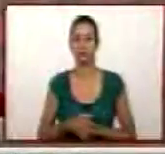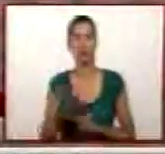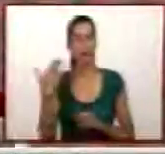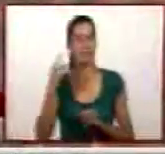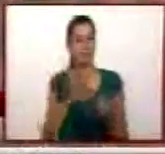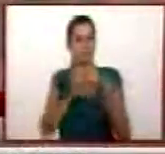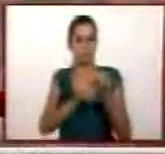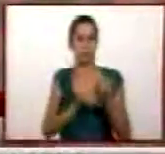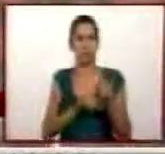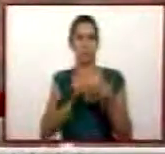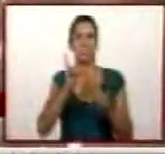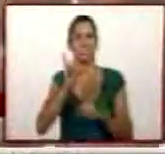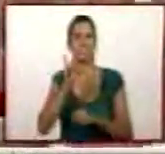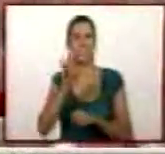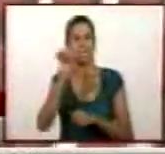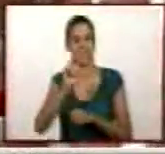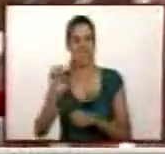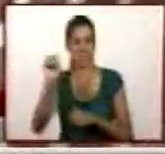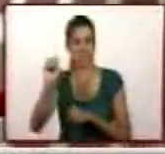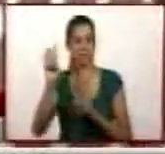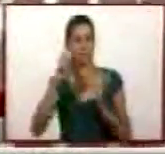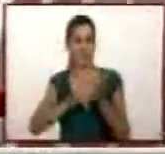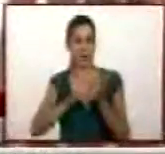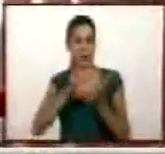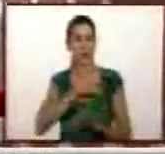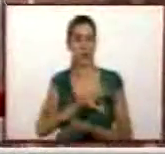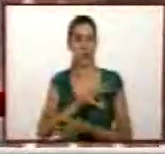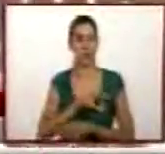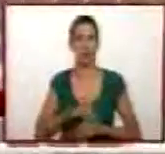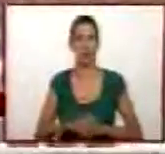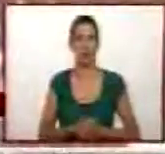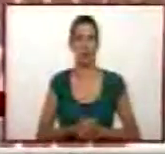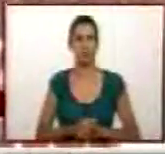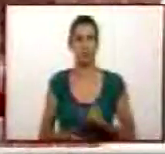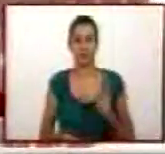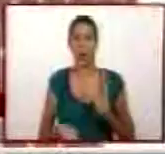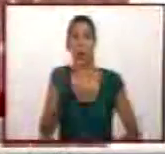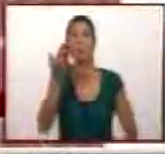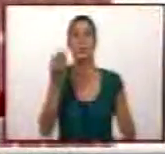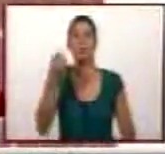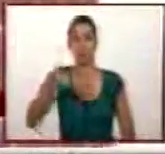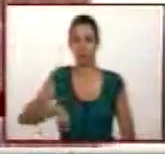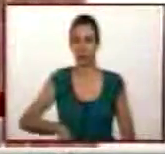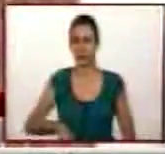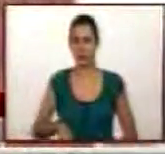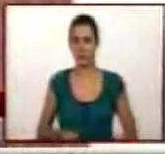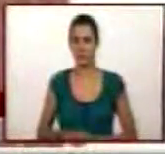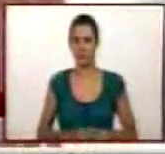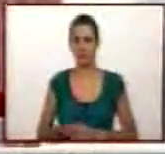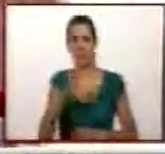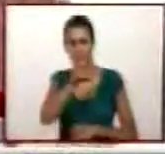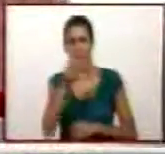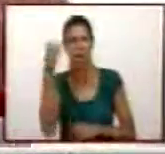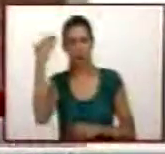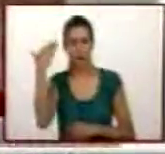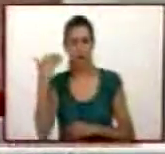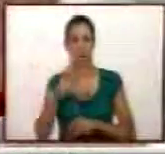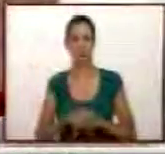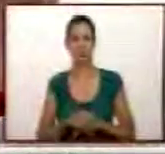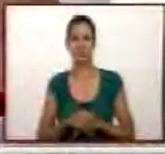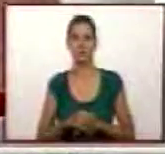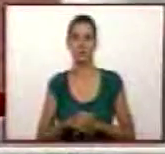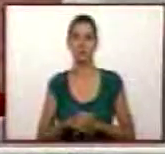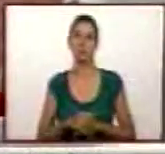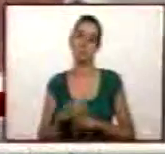al Instituto Nacional de los Servicios Sociales. Es decir, la homologación que se hizo de las personas que tenían